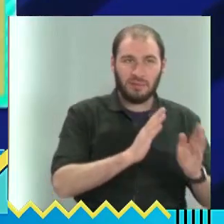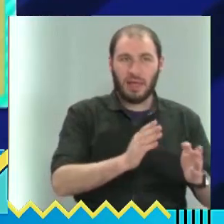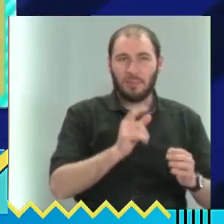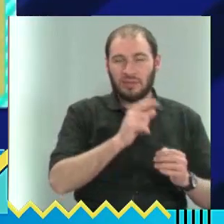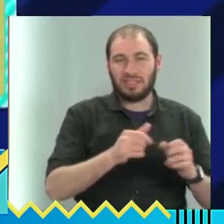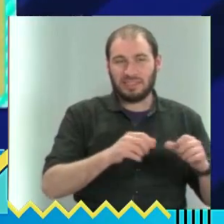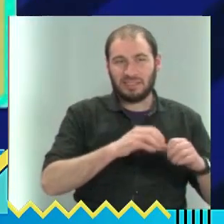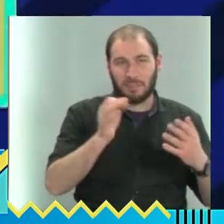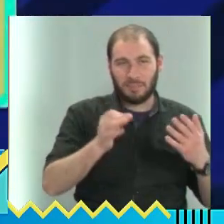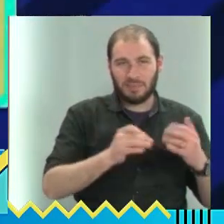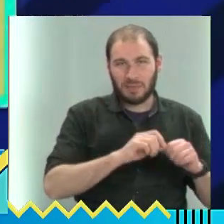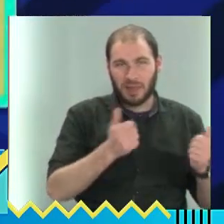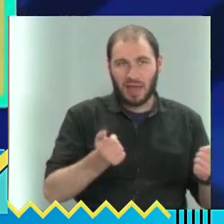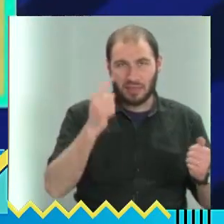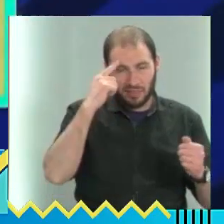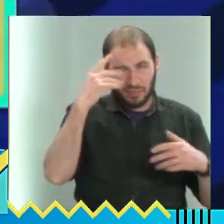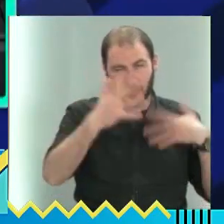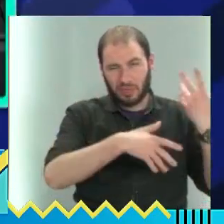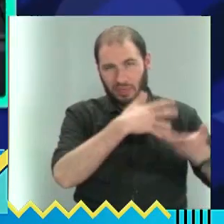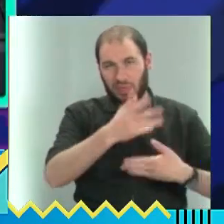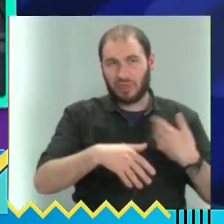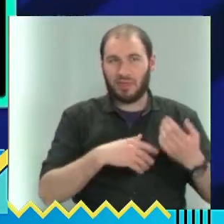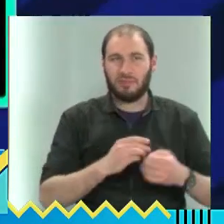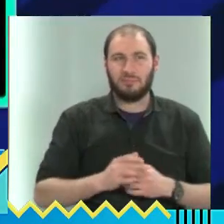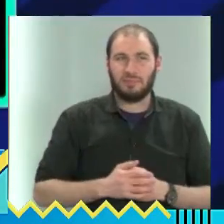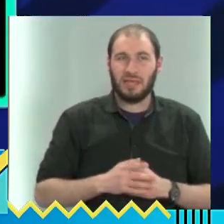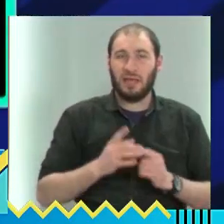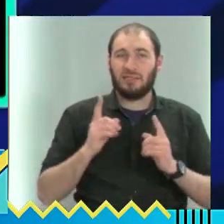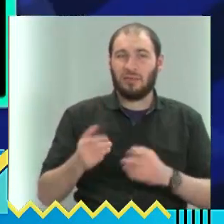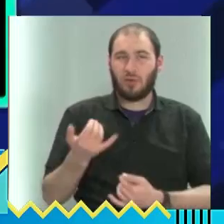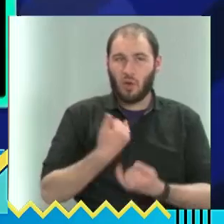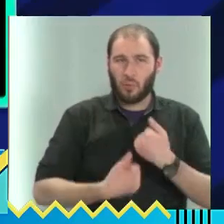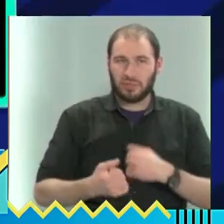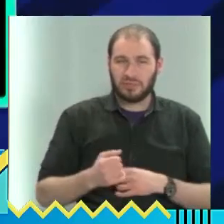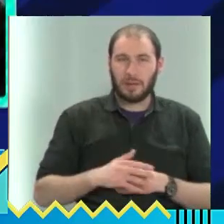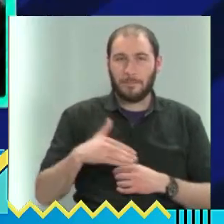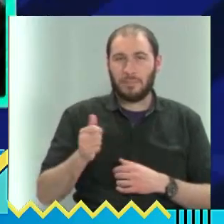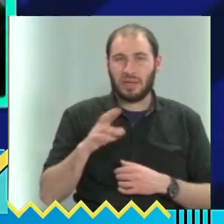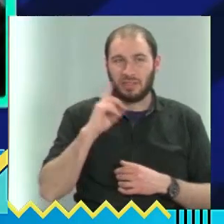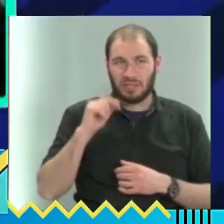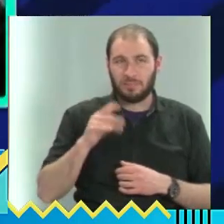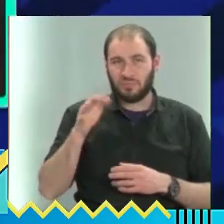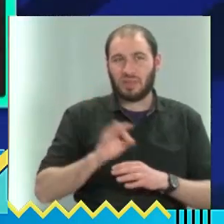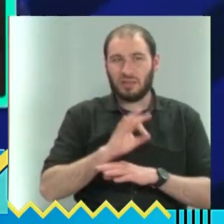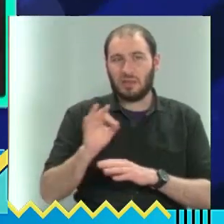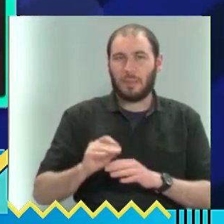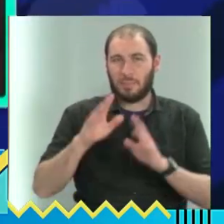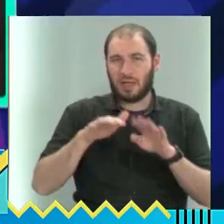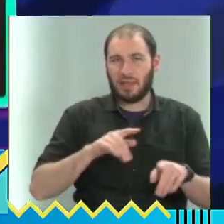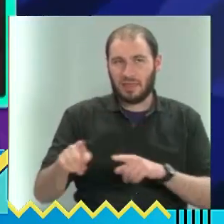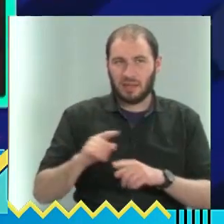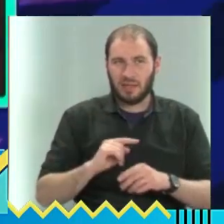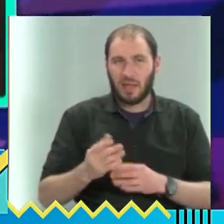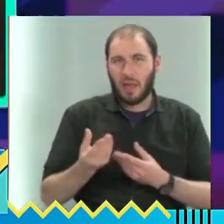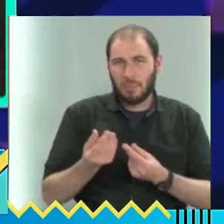recién separada que tiene su cabeza más desordenada que su departamento, y también vemos a Martín, un diseñador de páginas web